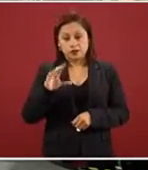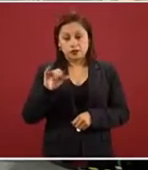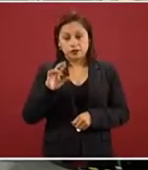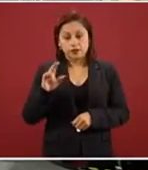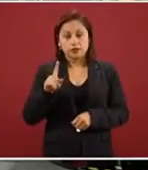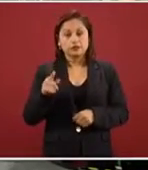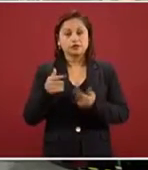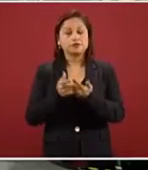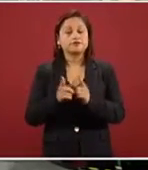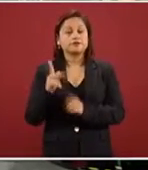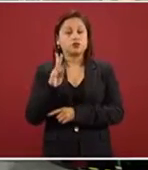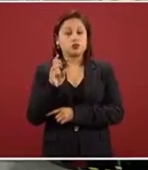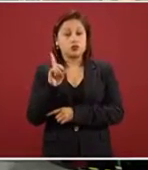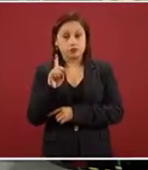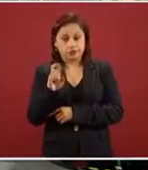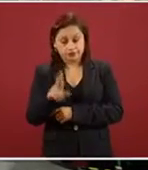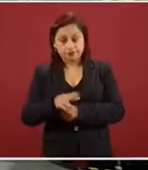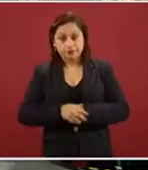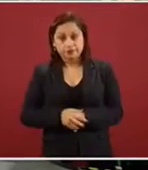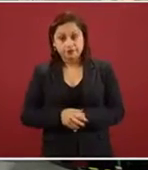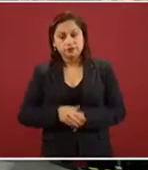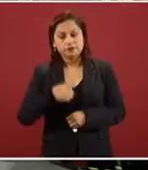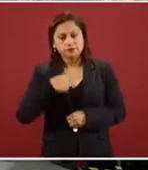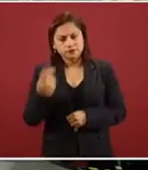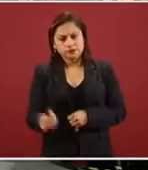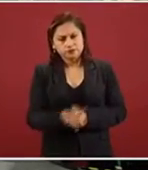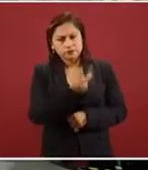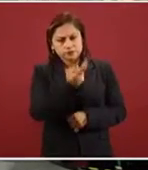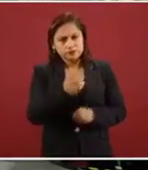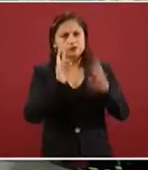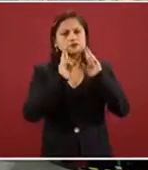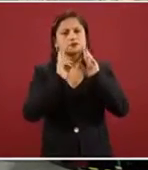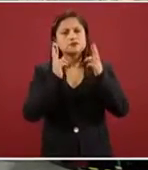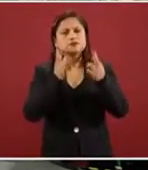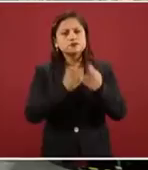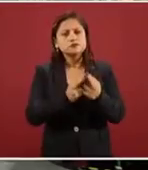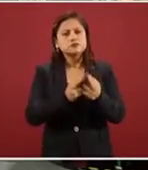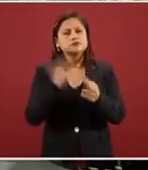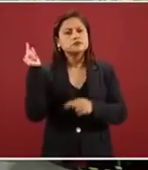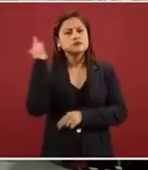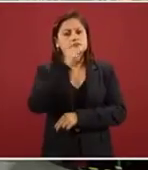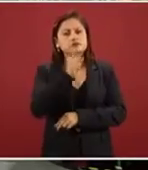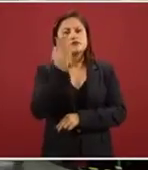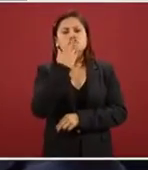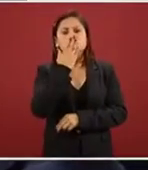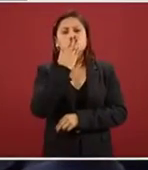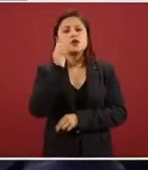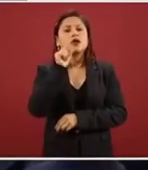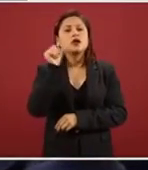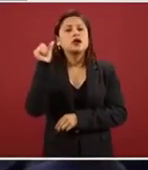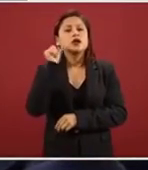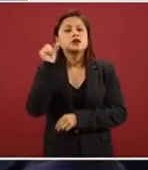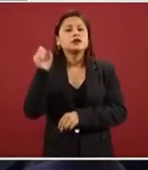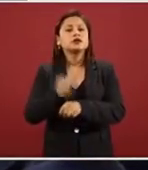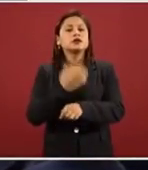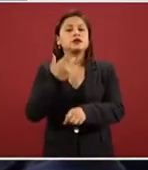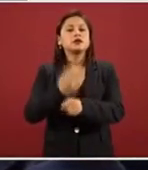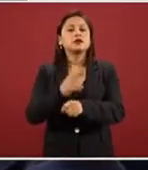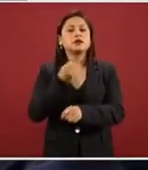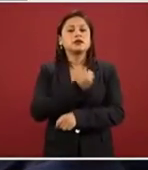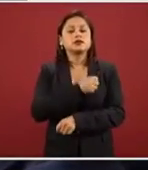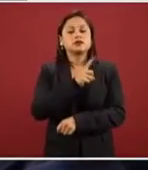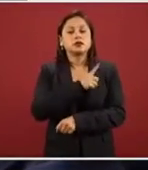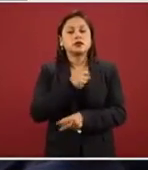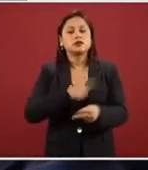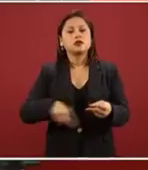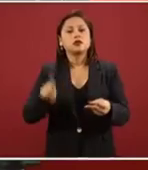Poder. Mi pregunta es sobre la reunión que sucedió ayer en Sonora con el secretario de Salud, el de Semarnat, y la procuradora de